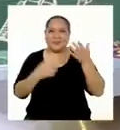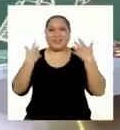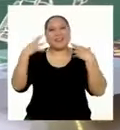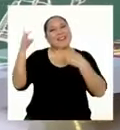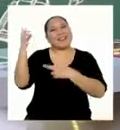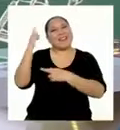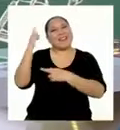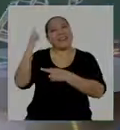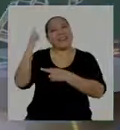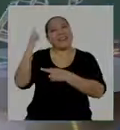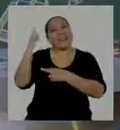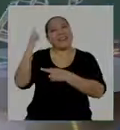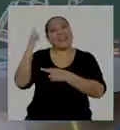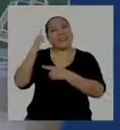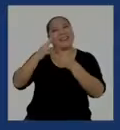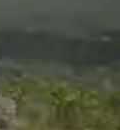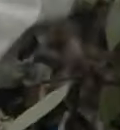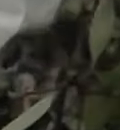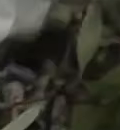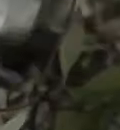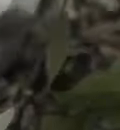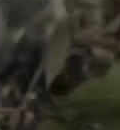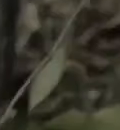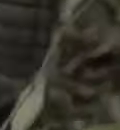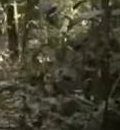¡Ya regresamos!